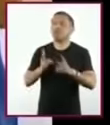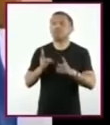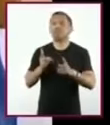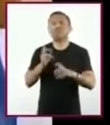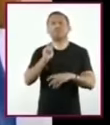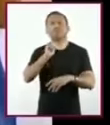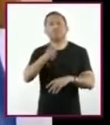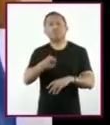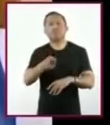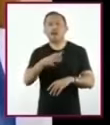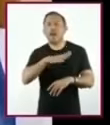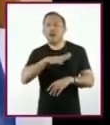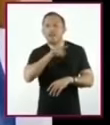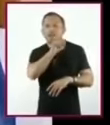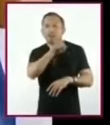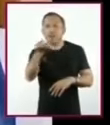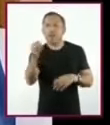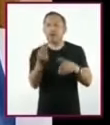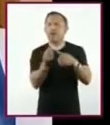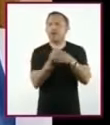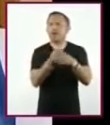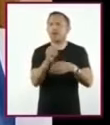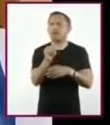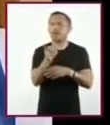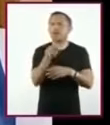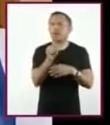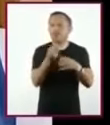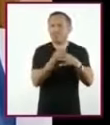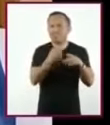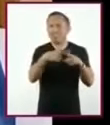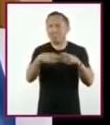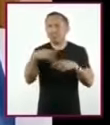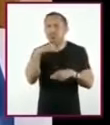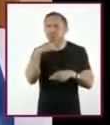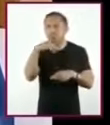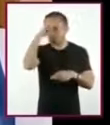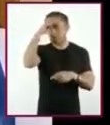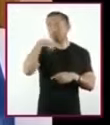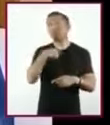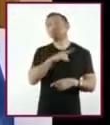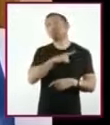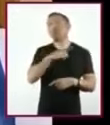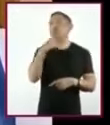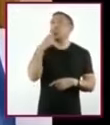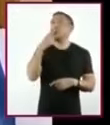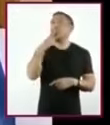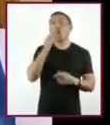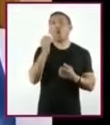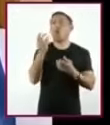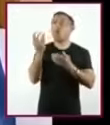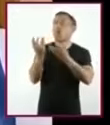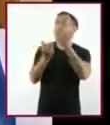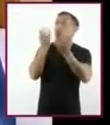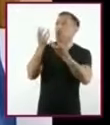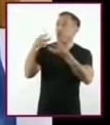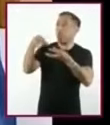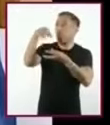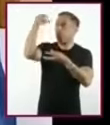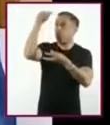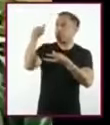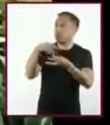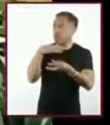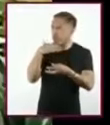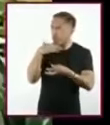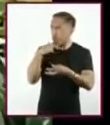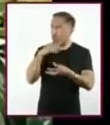de contaminación que existen, porque a veces nada más pensamos contaminación humo y es todo. Sí. Mejor si nos puedes ampliar sobre